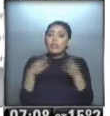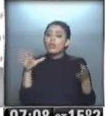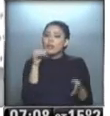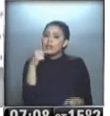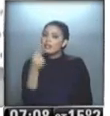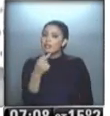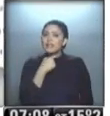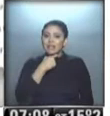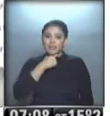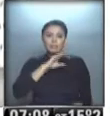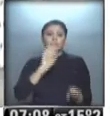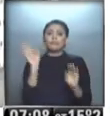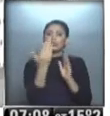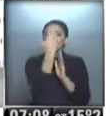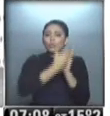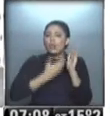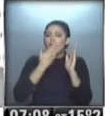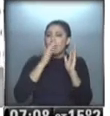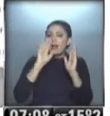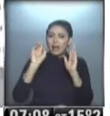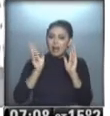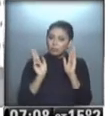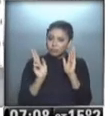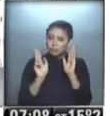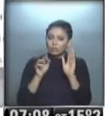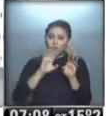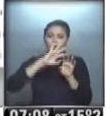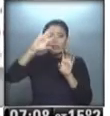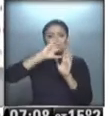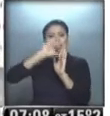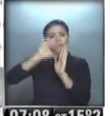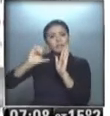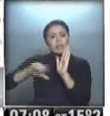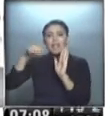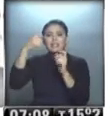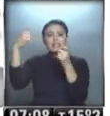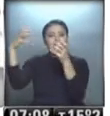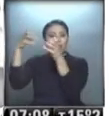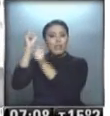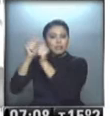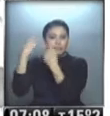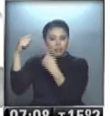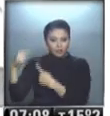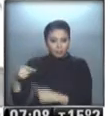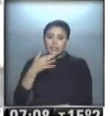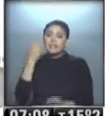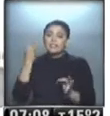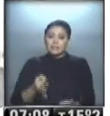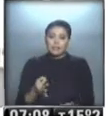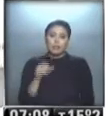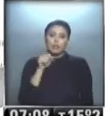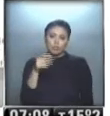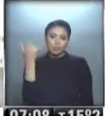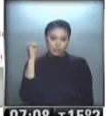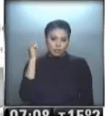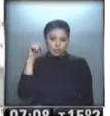consiste en una redistribución de licencias y señales en 6 unidades empresarias diferentes que seguramente se van a repartir entre sus